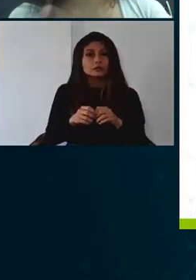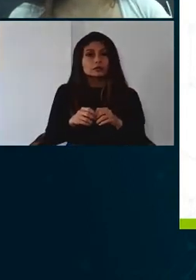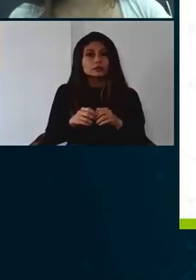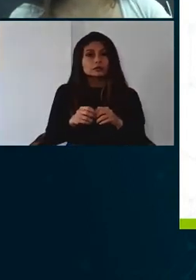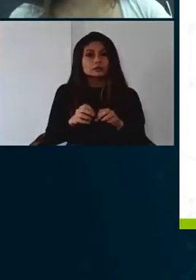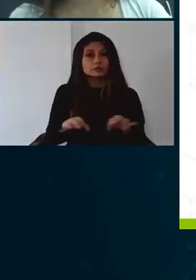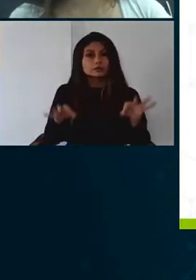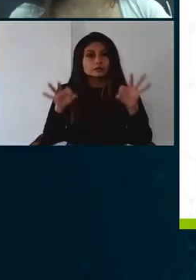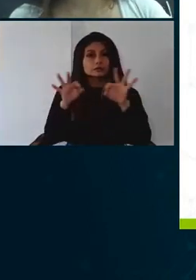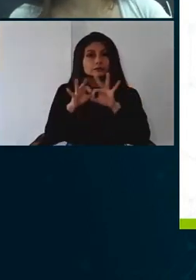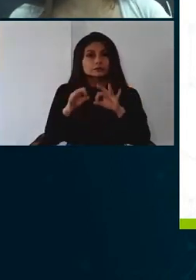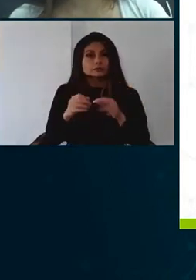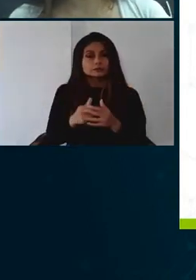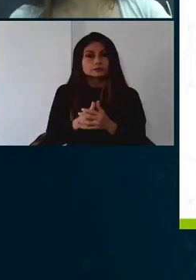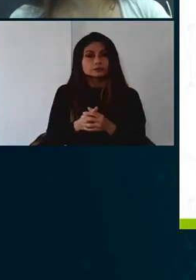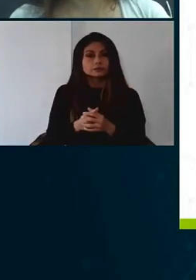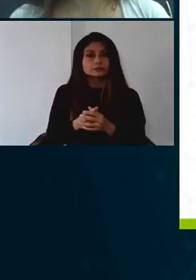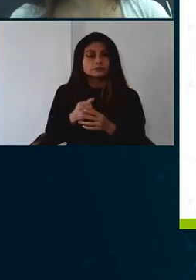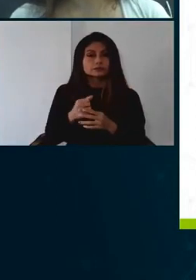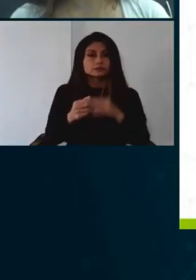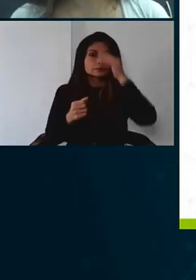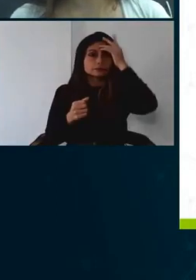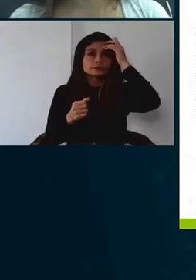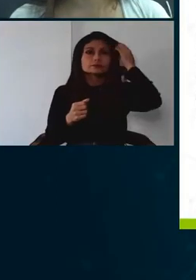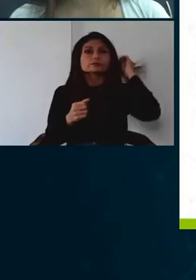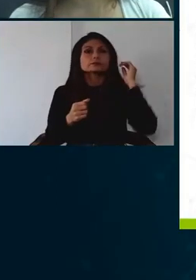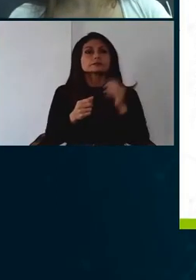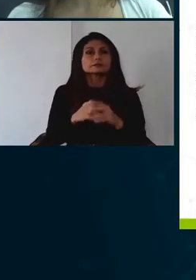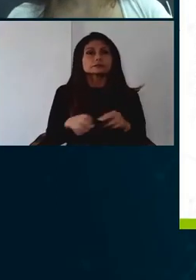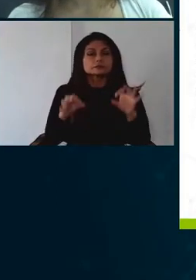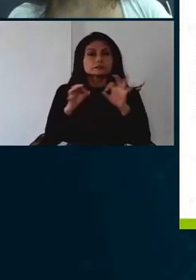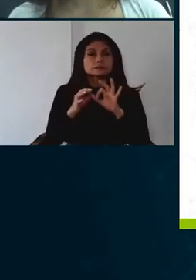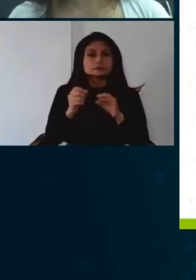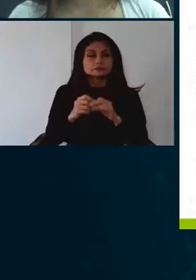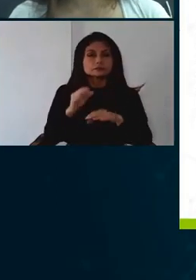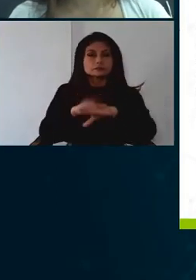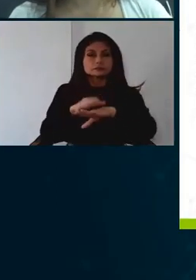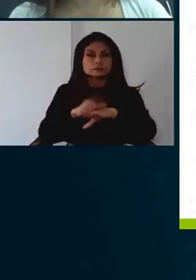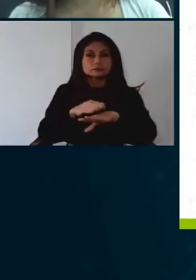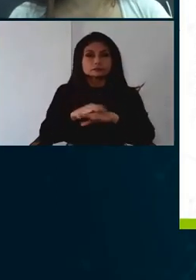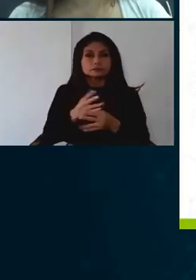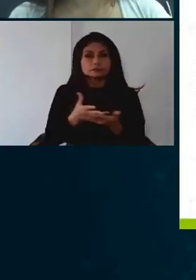es el tema de la capacitación y sensibilización de los residuos.